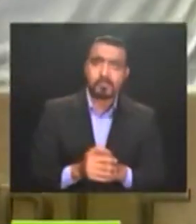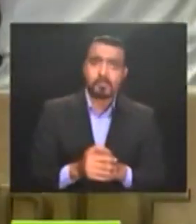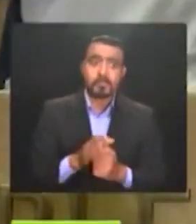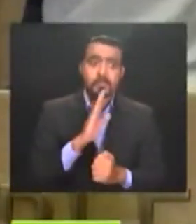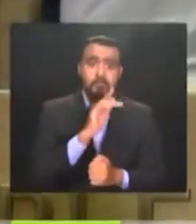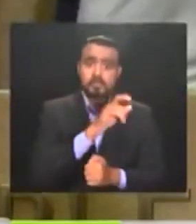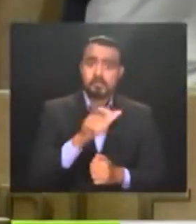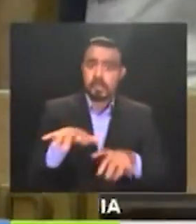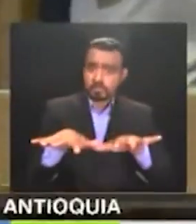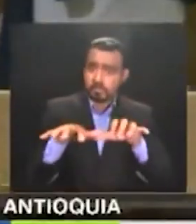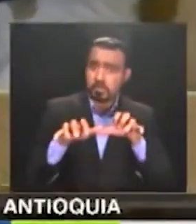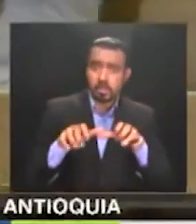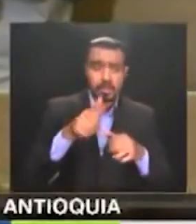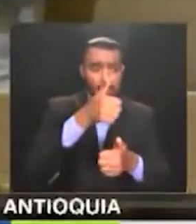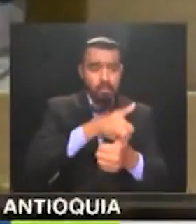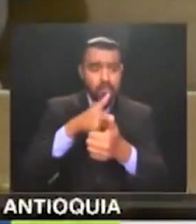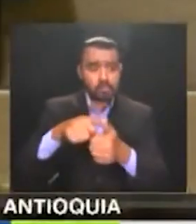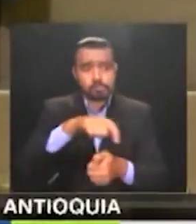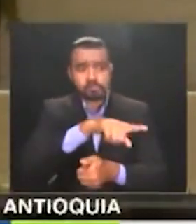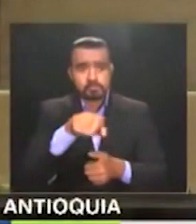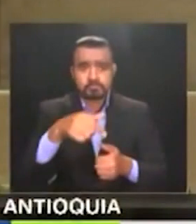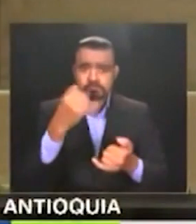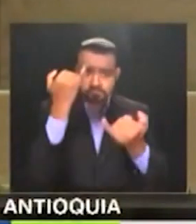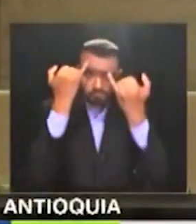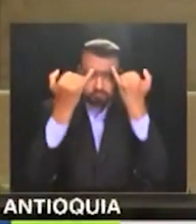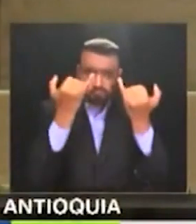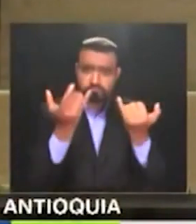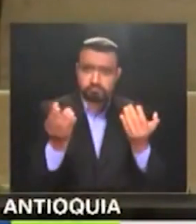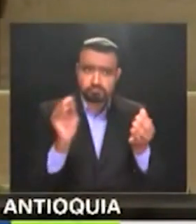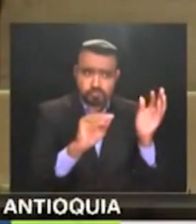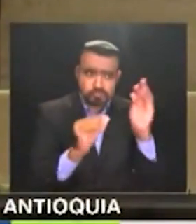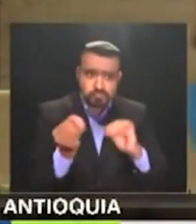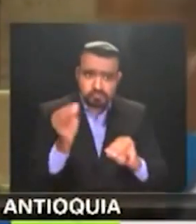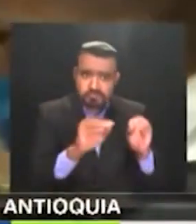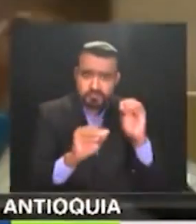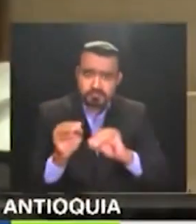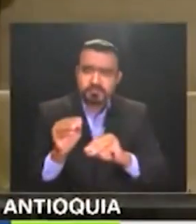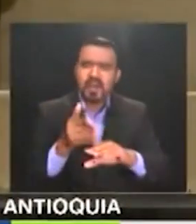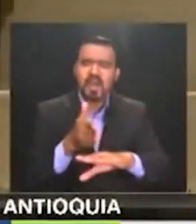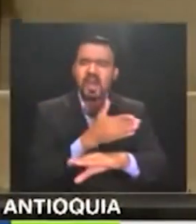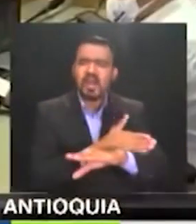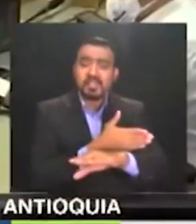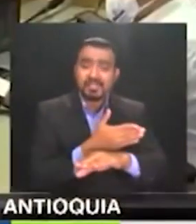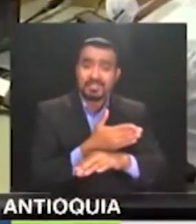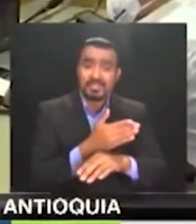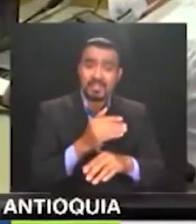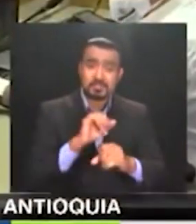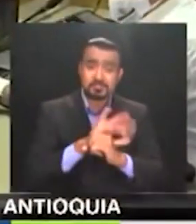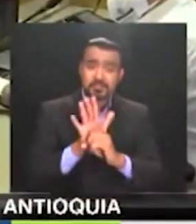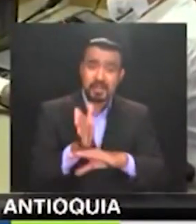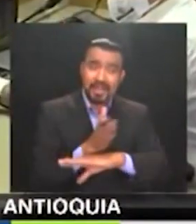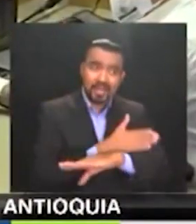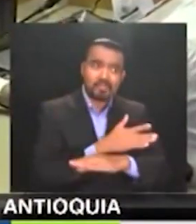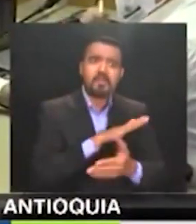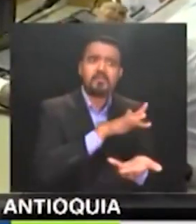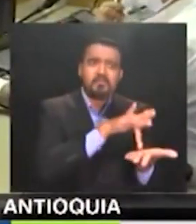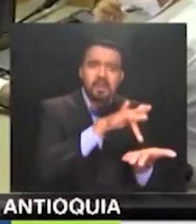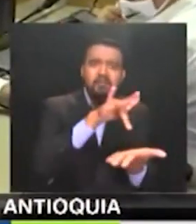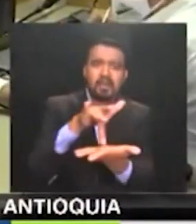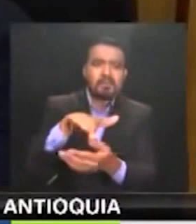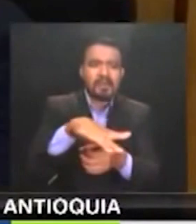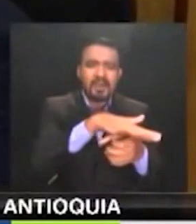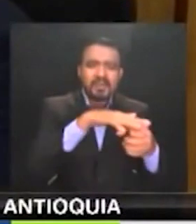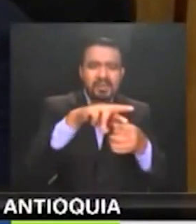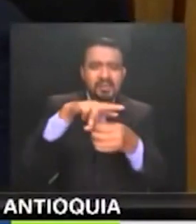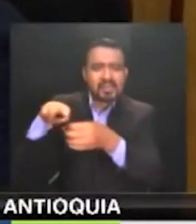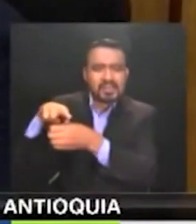los honorables diputados de la Asamblea se desplazaron con el gobierno departamental a las 9 subregiones del departamento. Se legisló pensando en la nueva